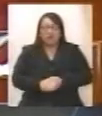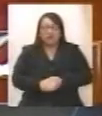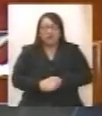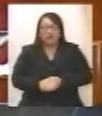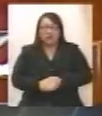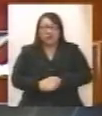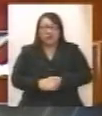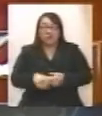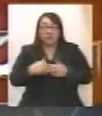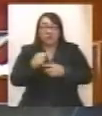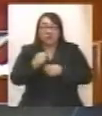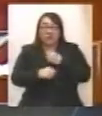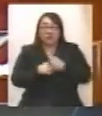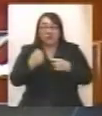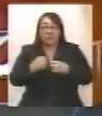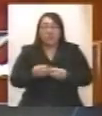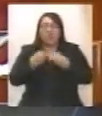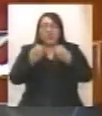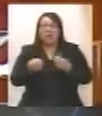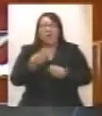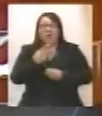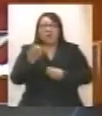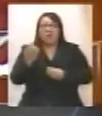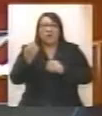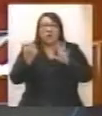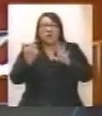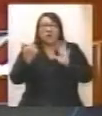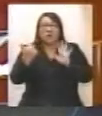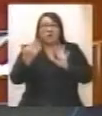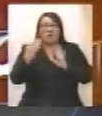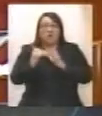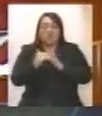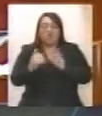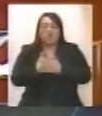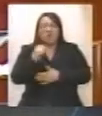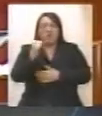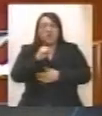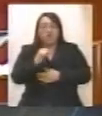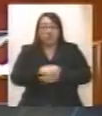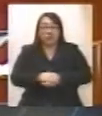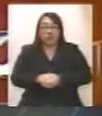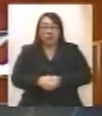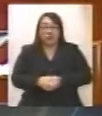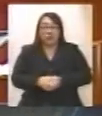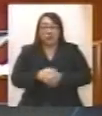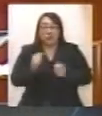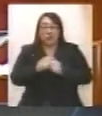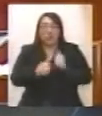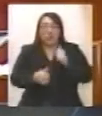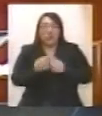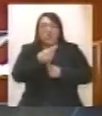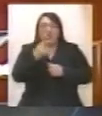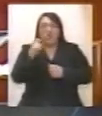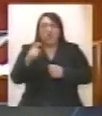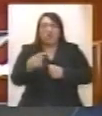En lo que va del año se ha transferido 476 millones de nuevos soles, de los cuales 100,7 millones de